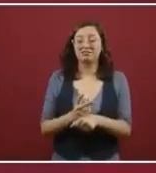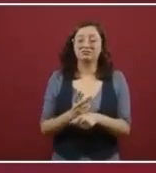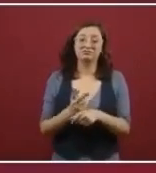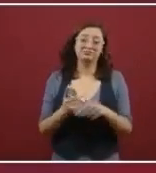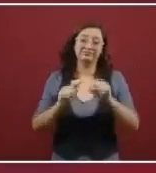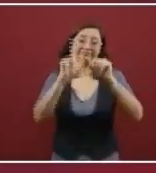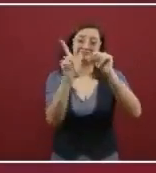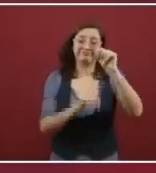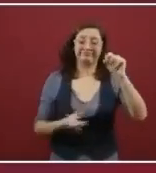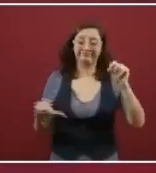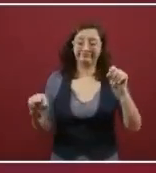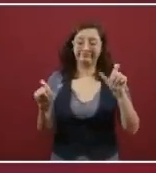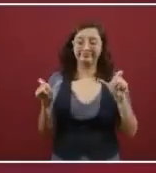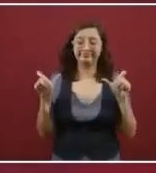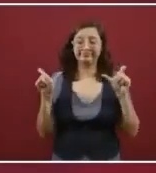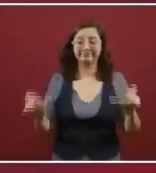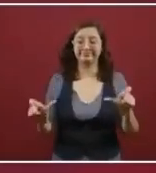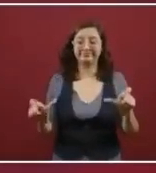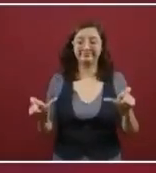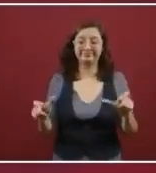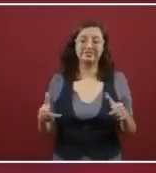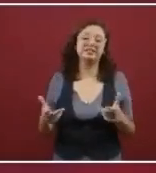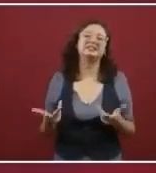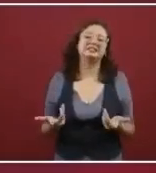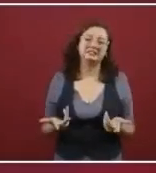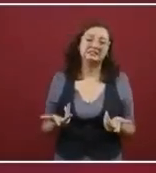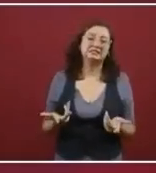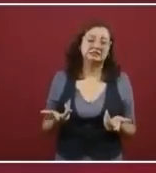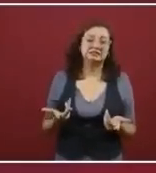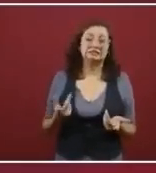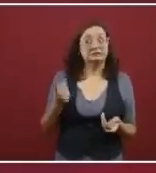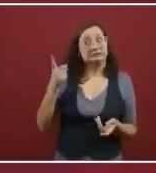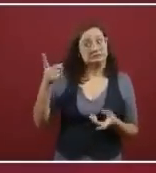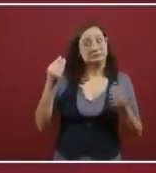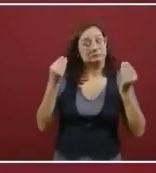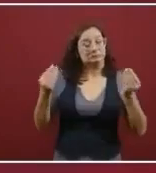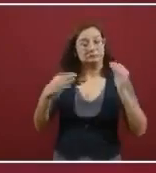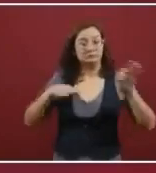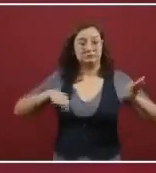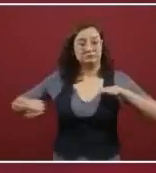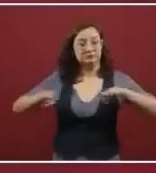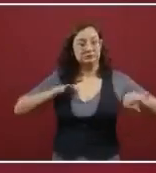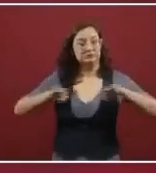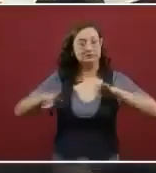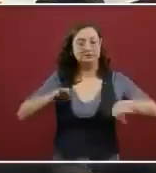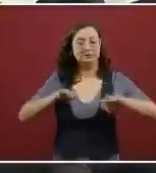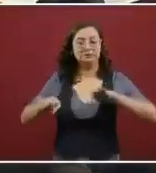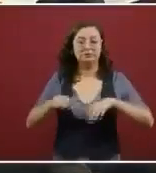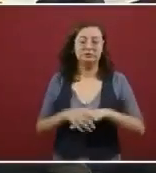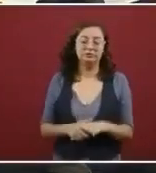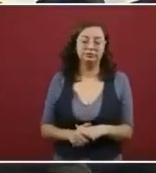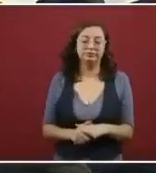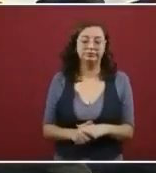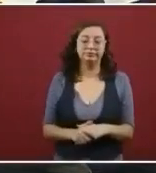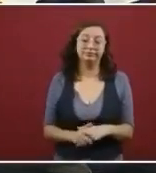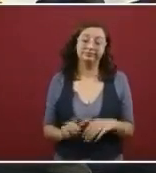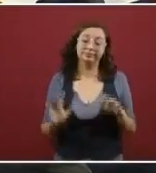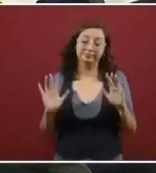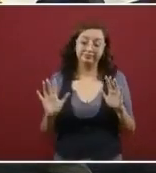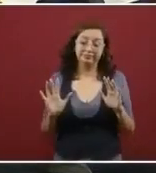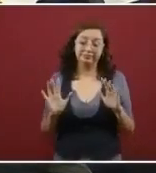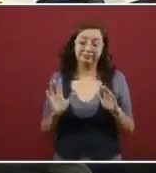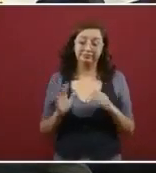la Guardia Nacional. O sea, tienen trabajo, pero bueno,